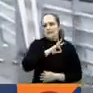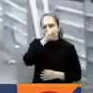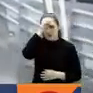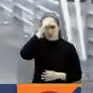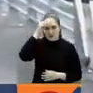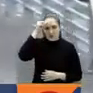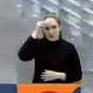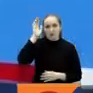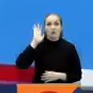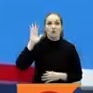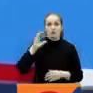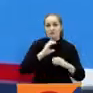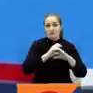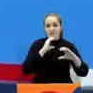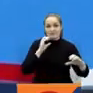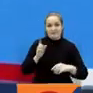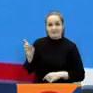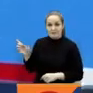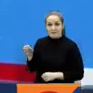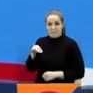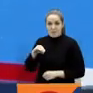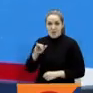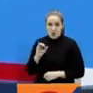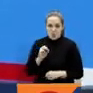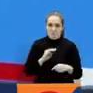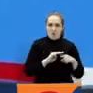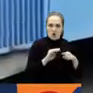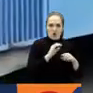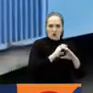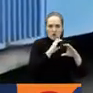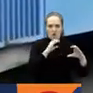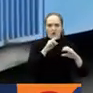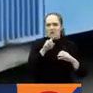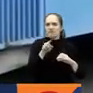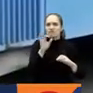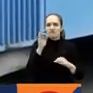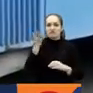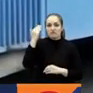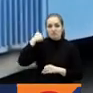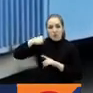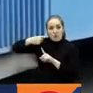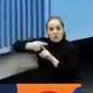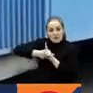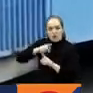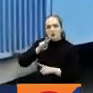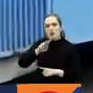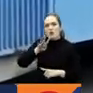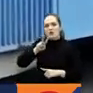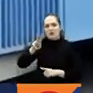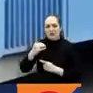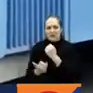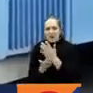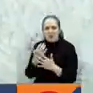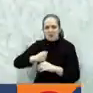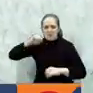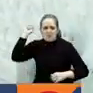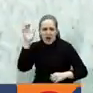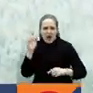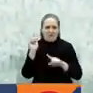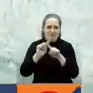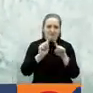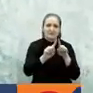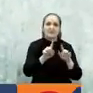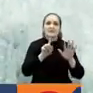Metro Cali, entidad encargada del sistema masivo, en el último mes 242 vehículos fueron vandalizados. Al menos